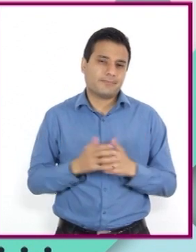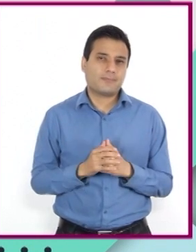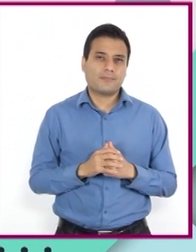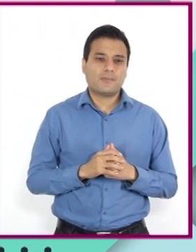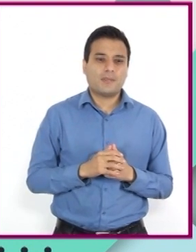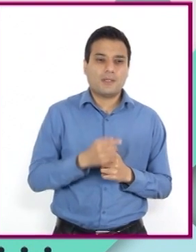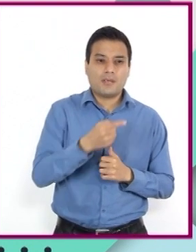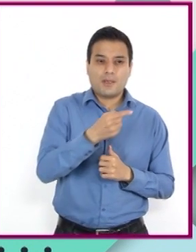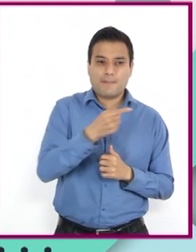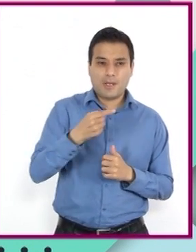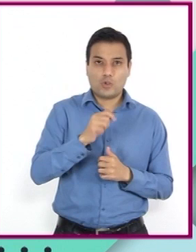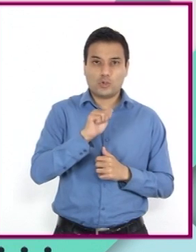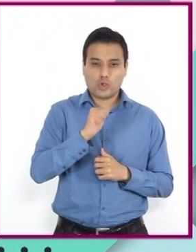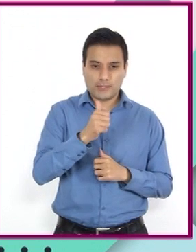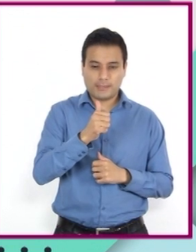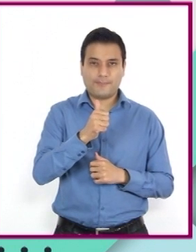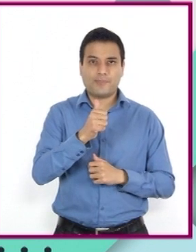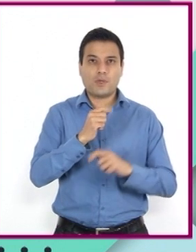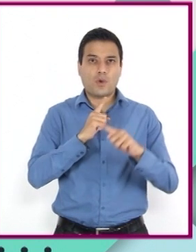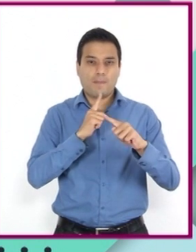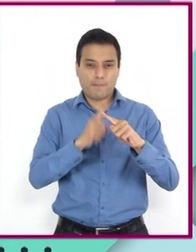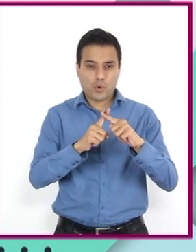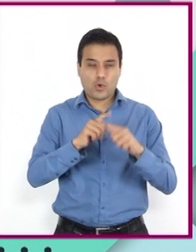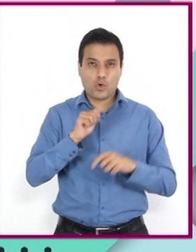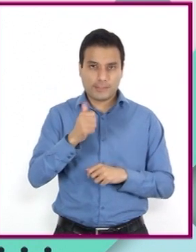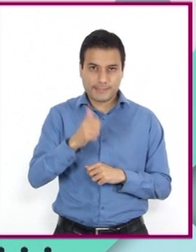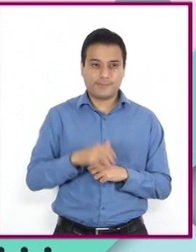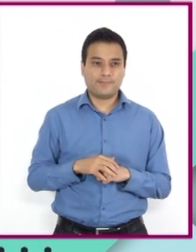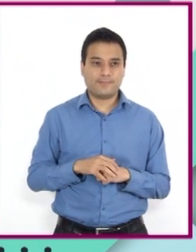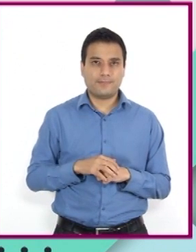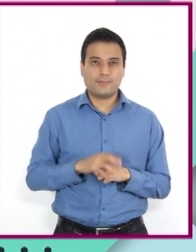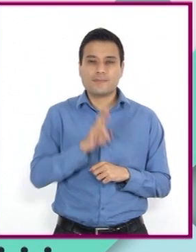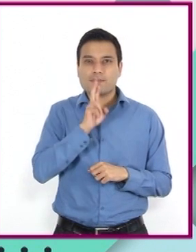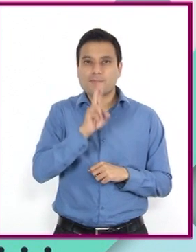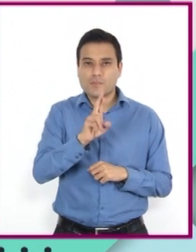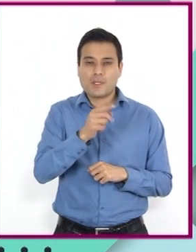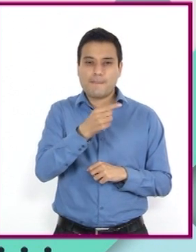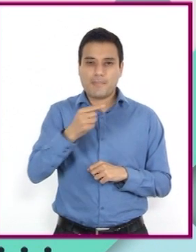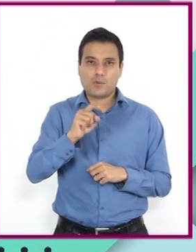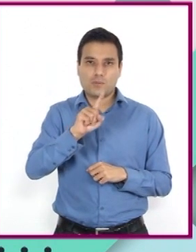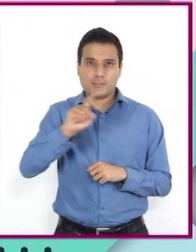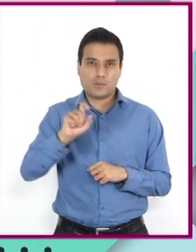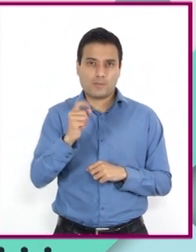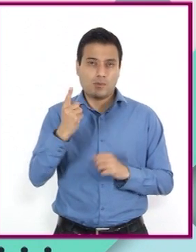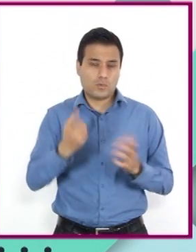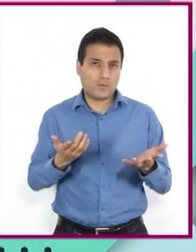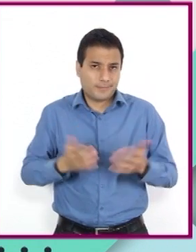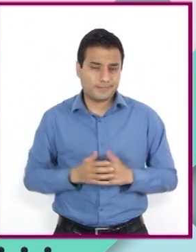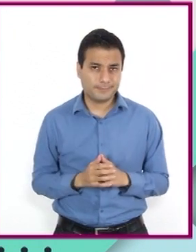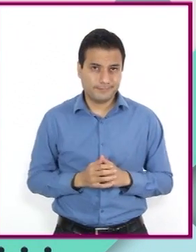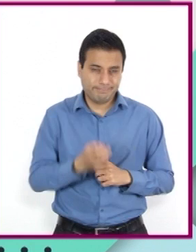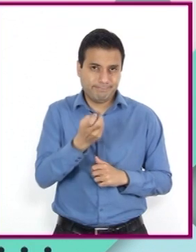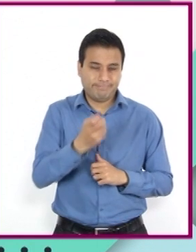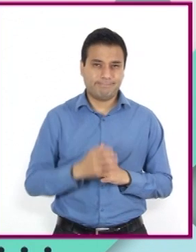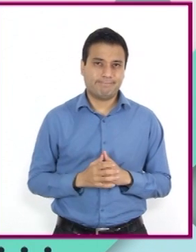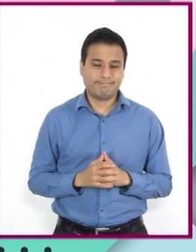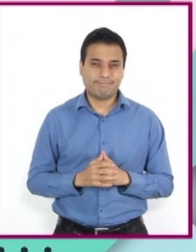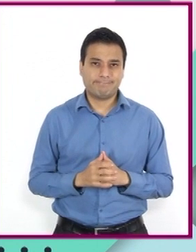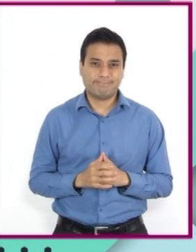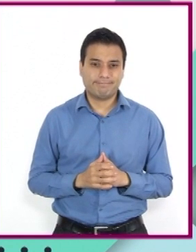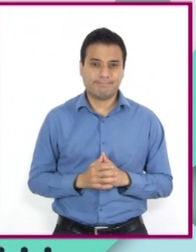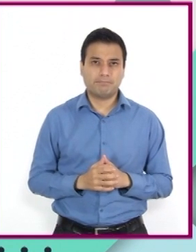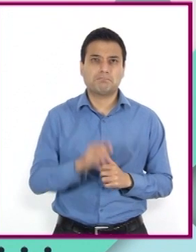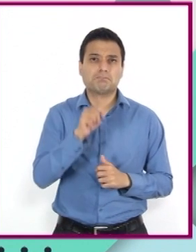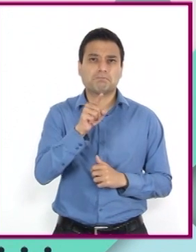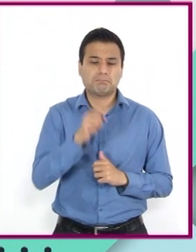11 negativo por 11 positivo es igual a 121 negativo, están en lo correcto. Si respondieron